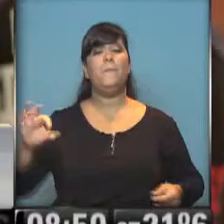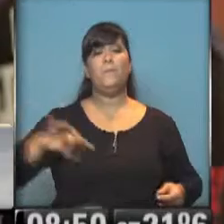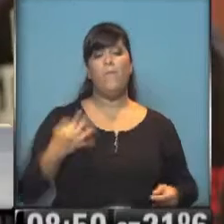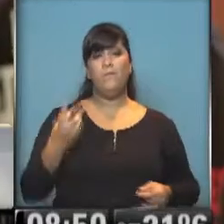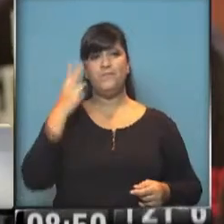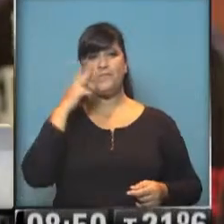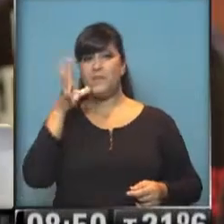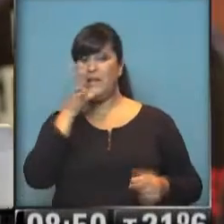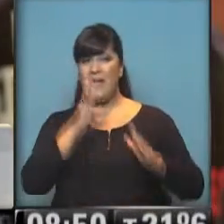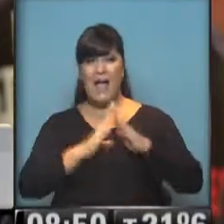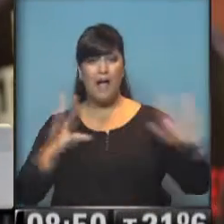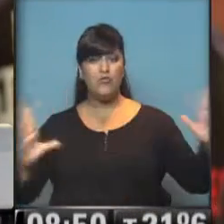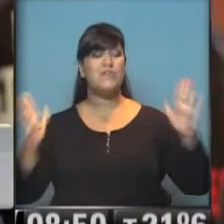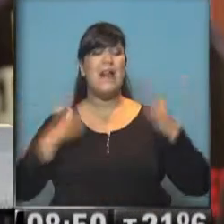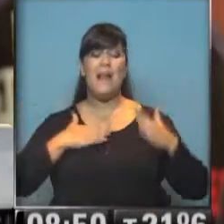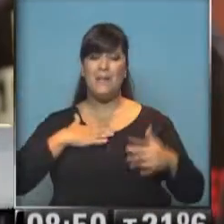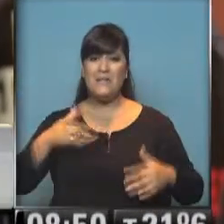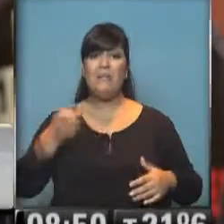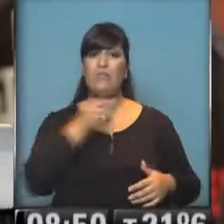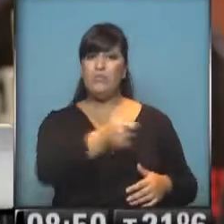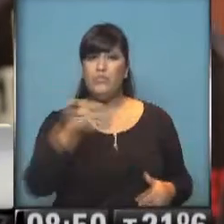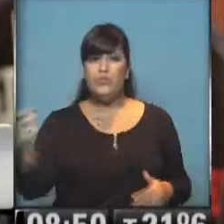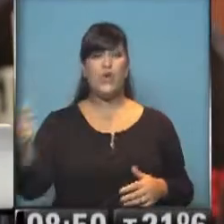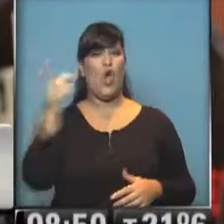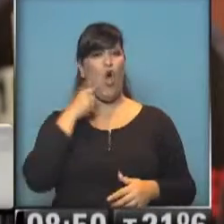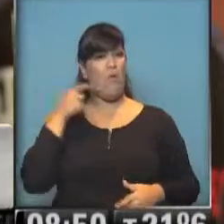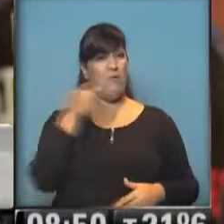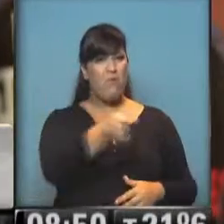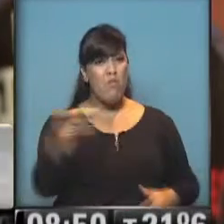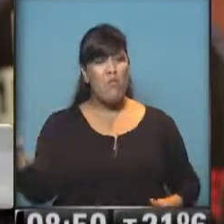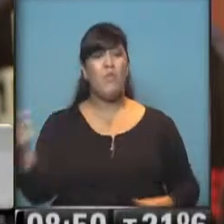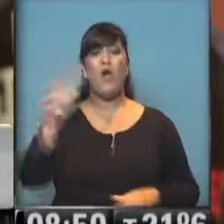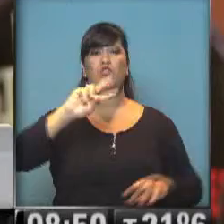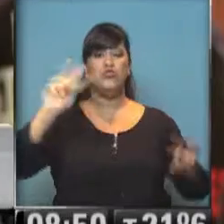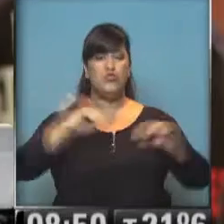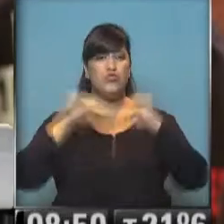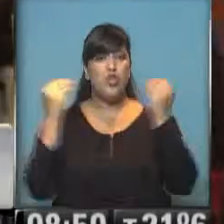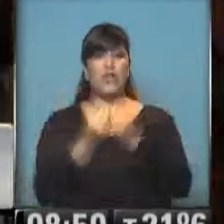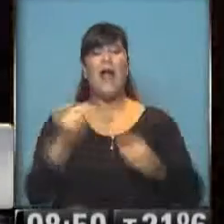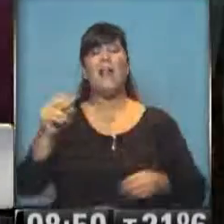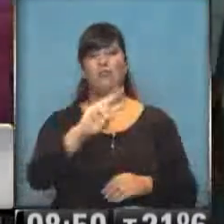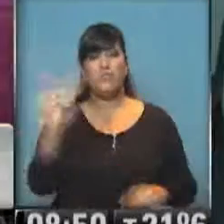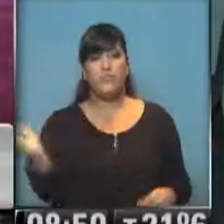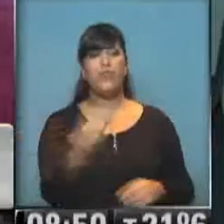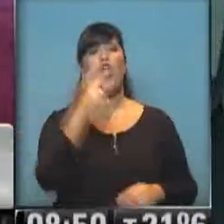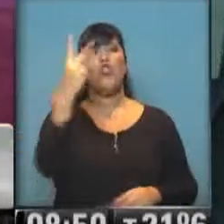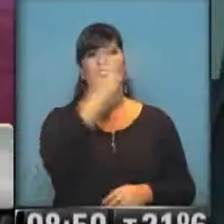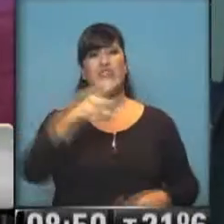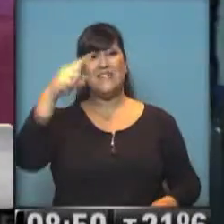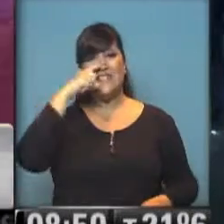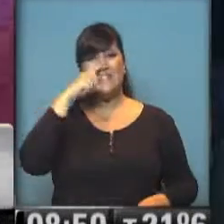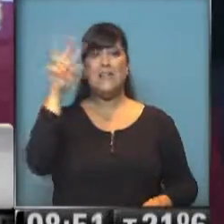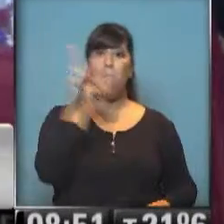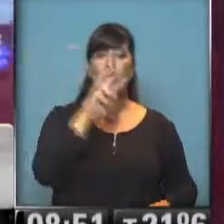lamentablemente fueron asesinadas por violencia de género 277 mujeres y niñas y